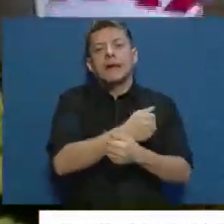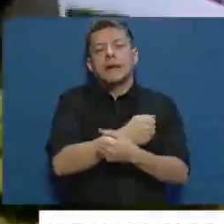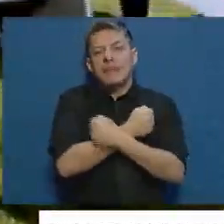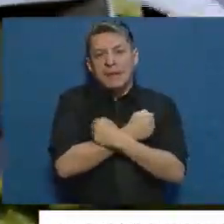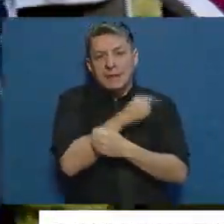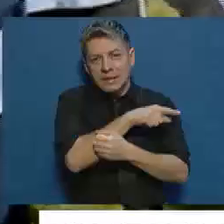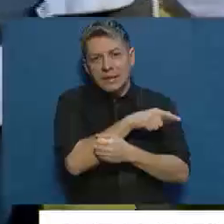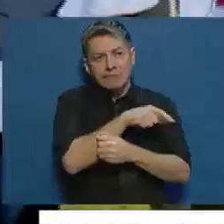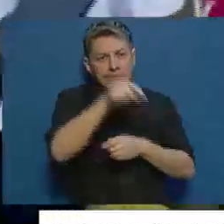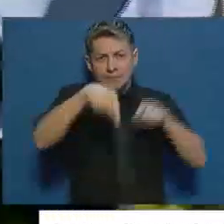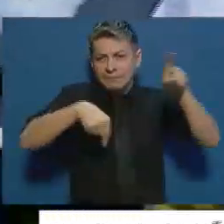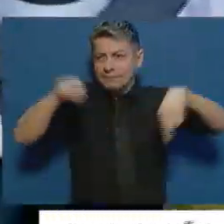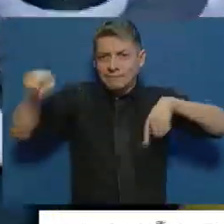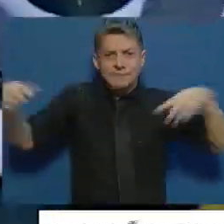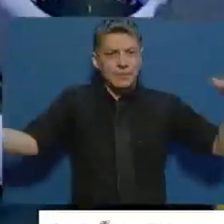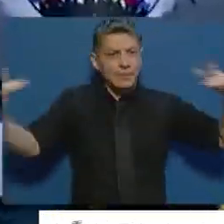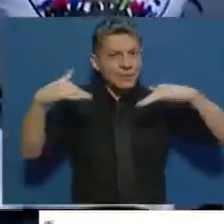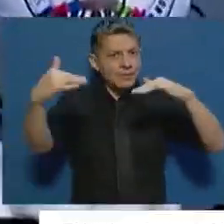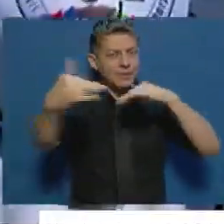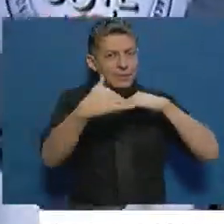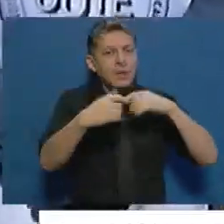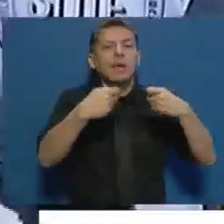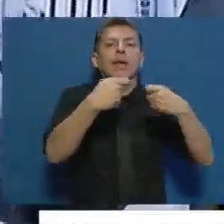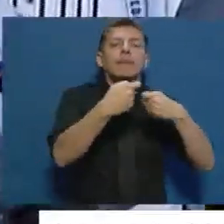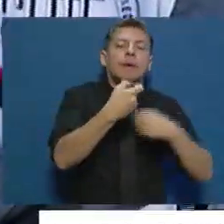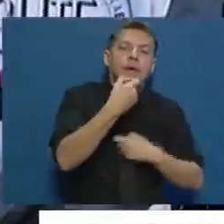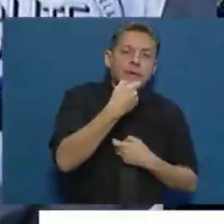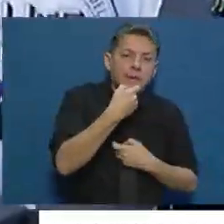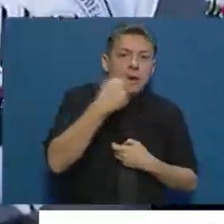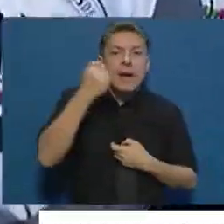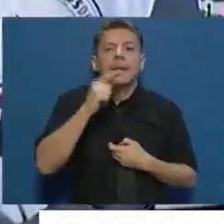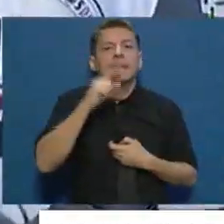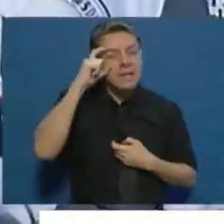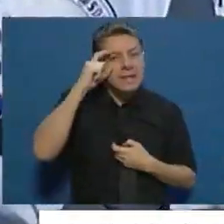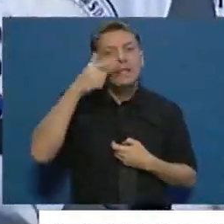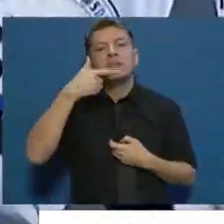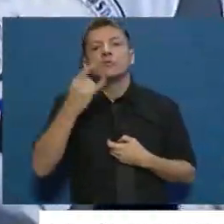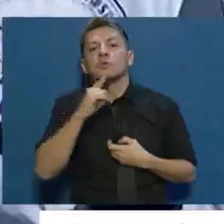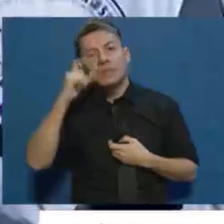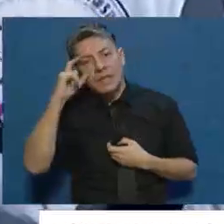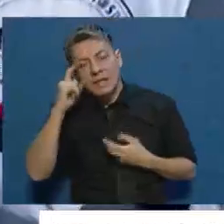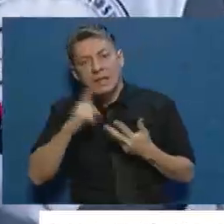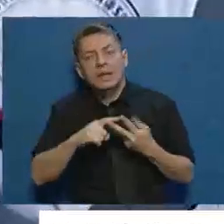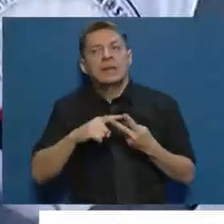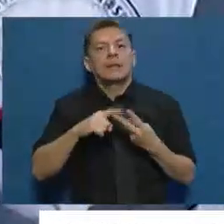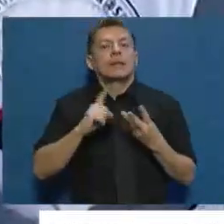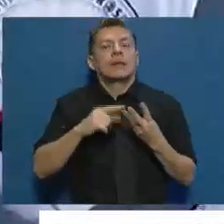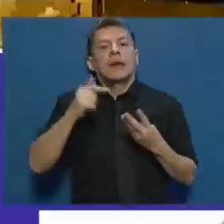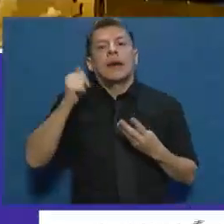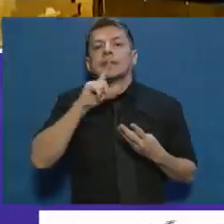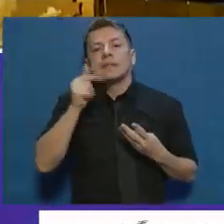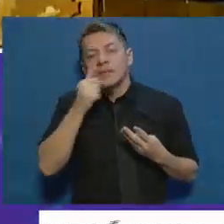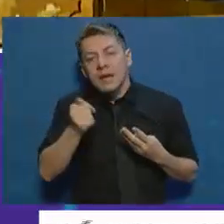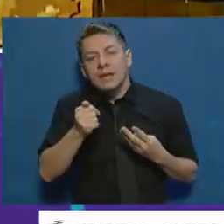la ciudad. Se han dado cita a gremios como ATE, SUTE, también ha estado ATSA,